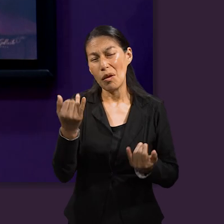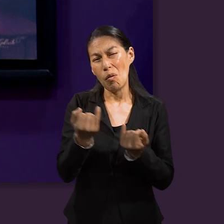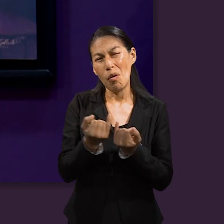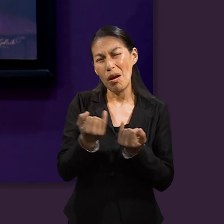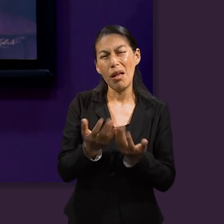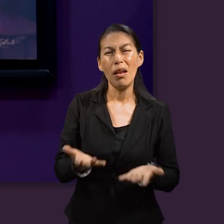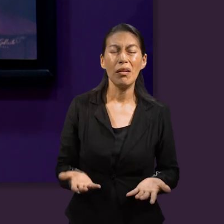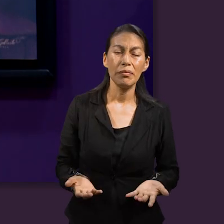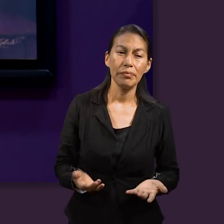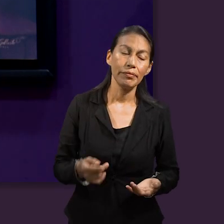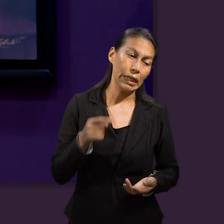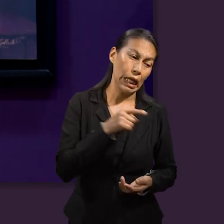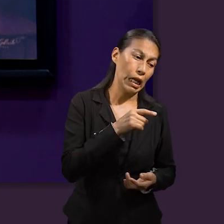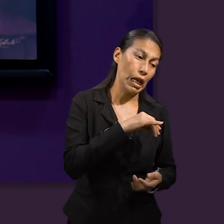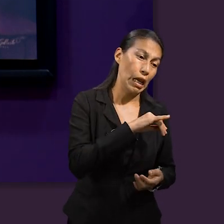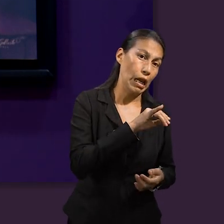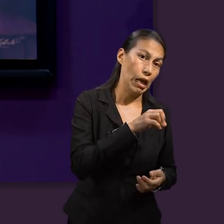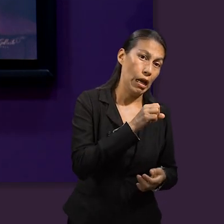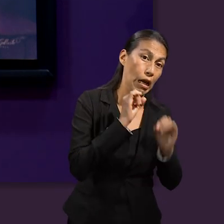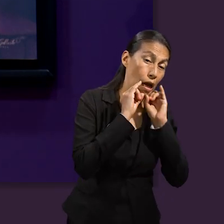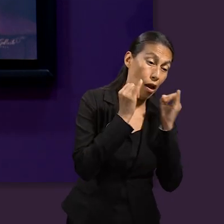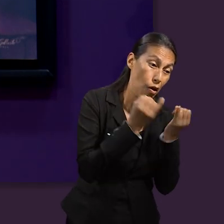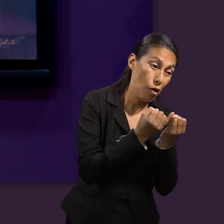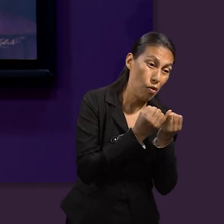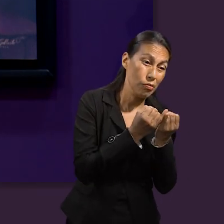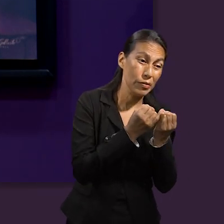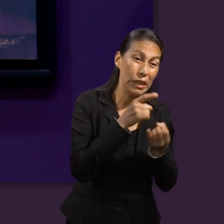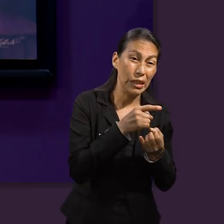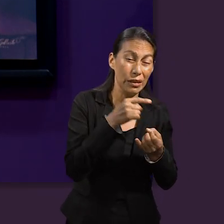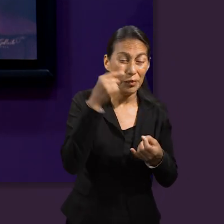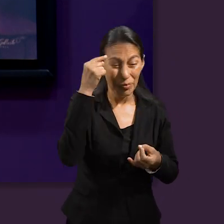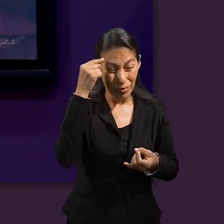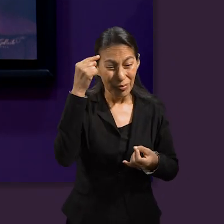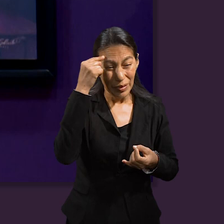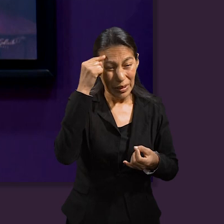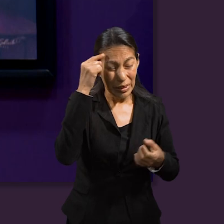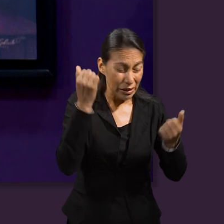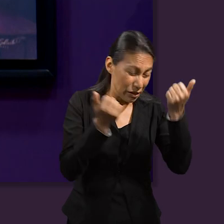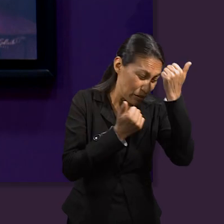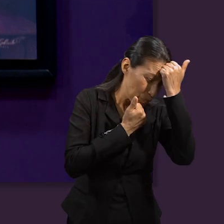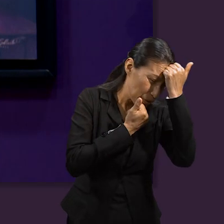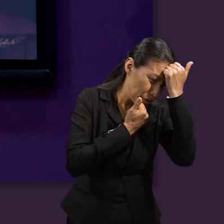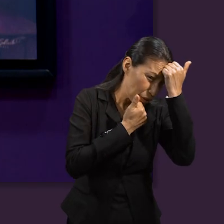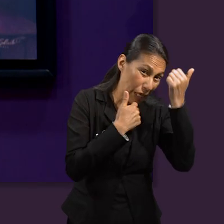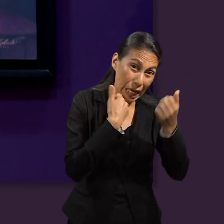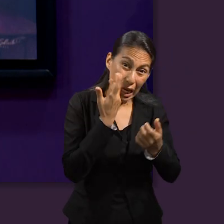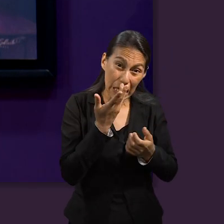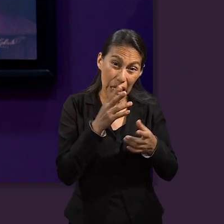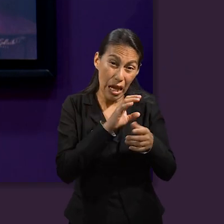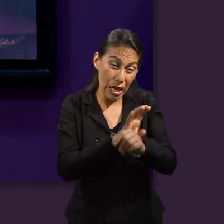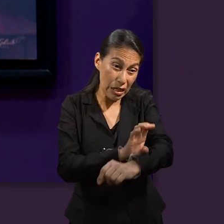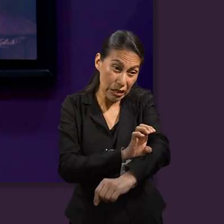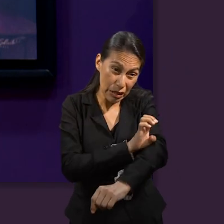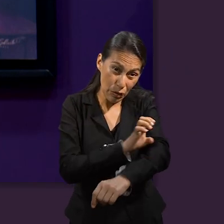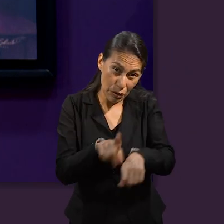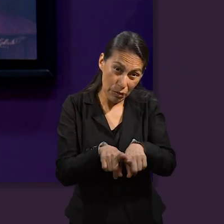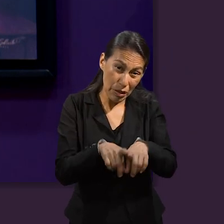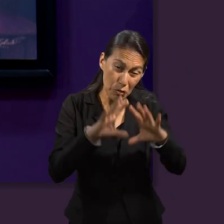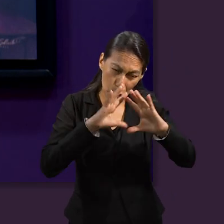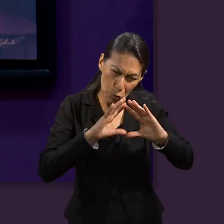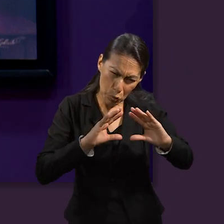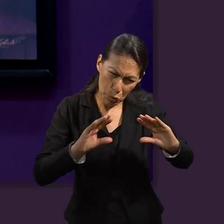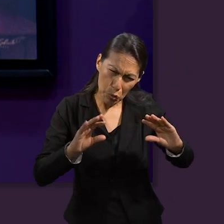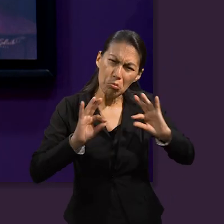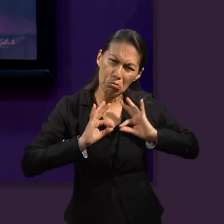de jacob que tenía ese ese pendiente de arreglar ese asunto que necesitaba arreglar y cuando